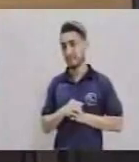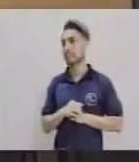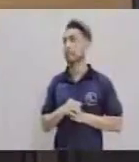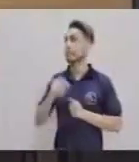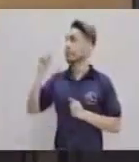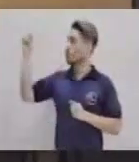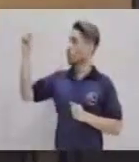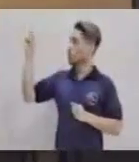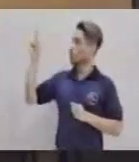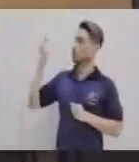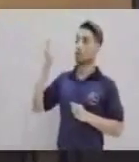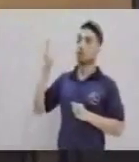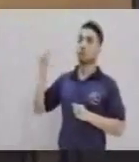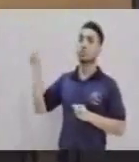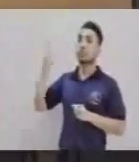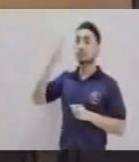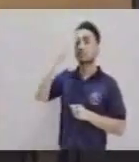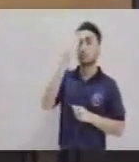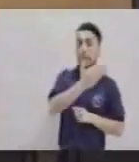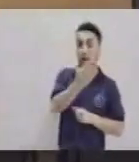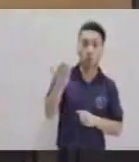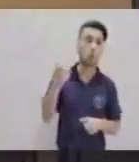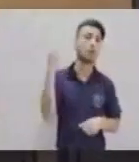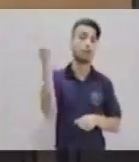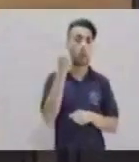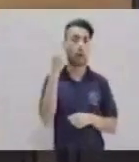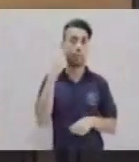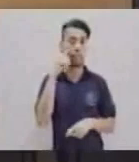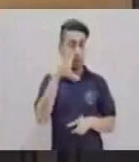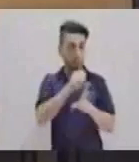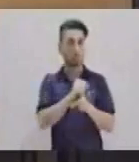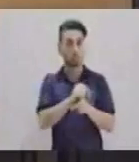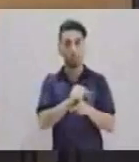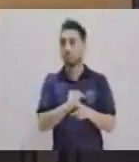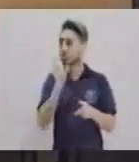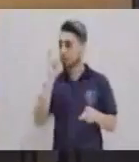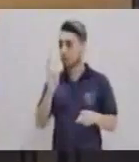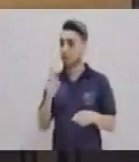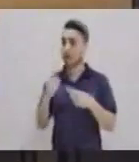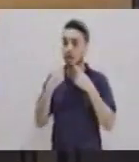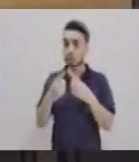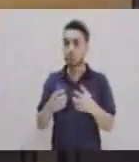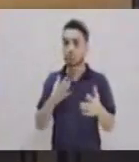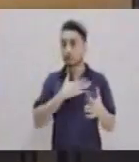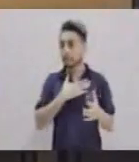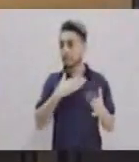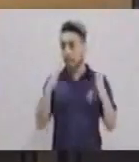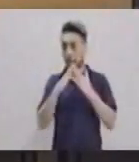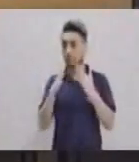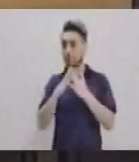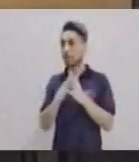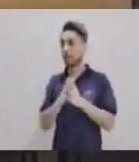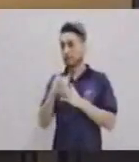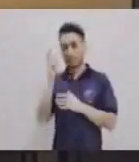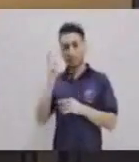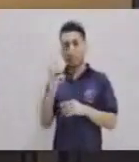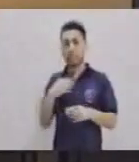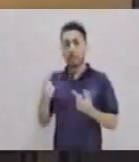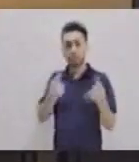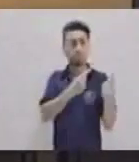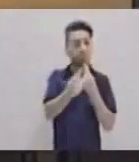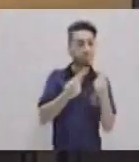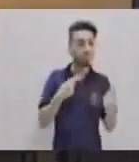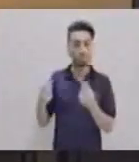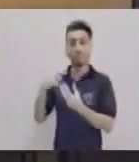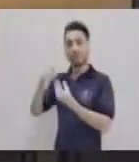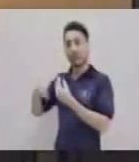Estos tres saludos es importante que los tomemos en cuenta y los digamos en nuestra casa, con nuestra